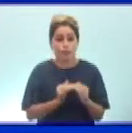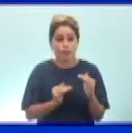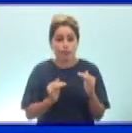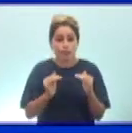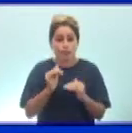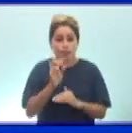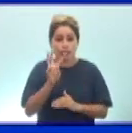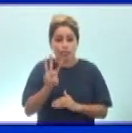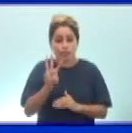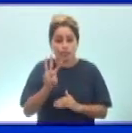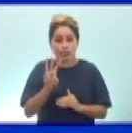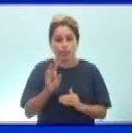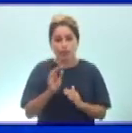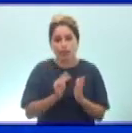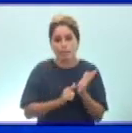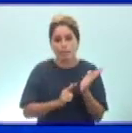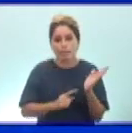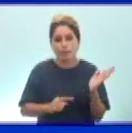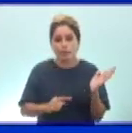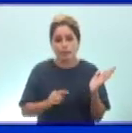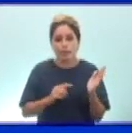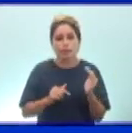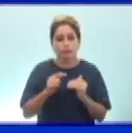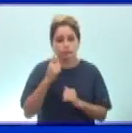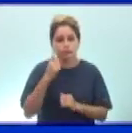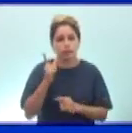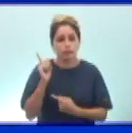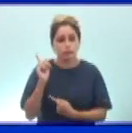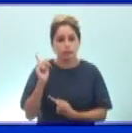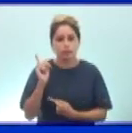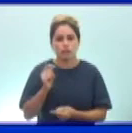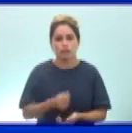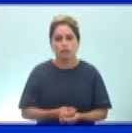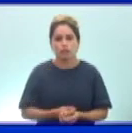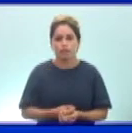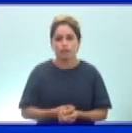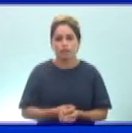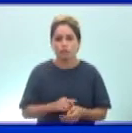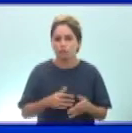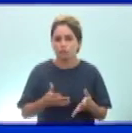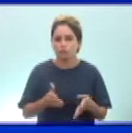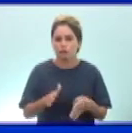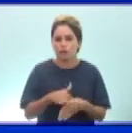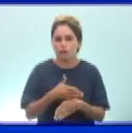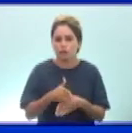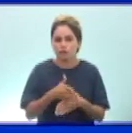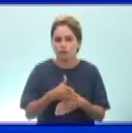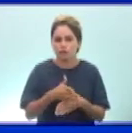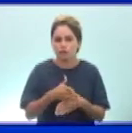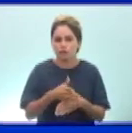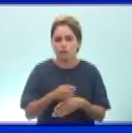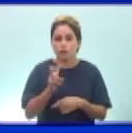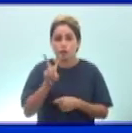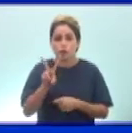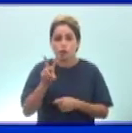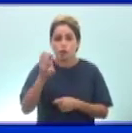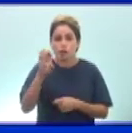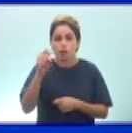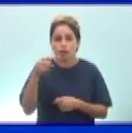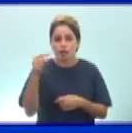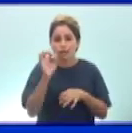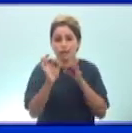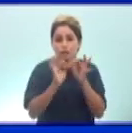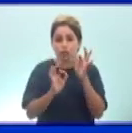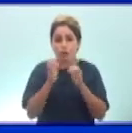estamos en los subniveles S y los subniveles de tipo P. Y me quedarían para distribuir 2 electrones más, por lo tanto tendría que pasar a un cuarto